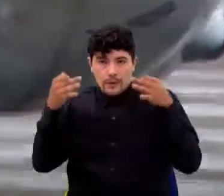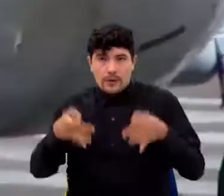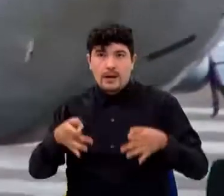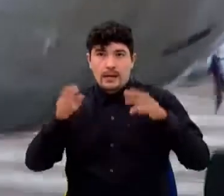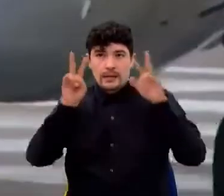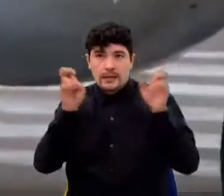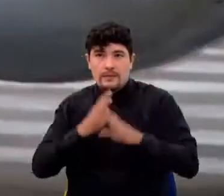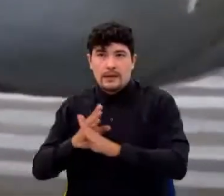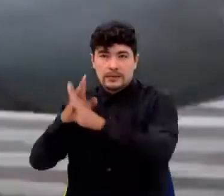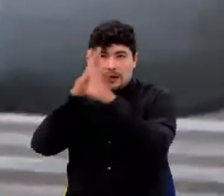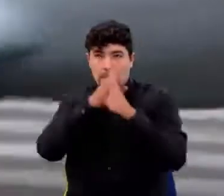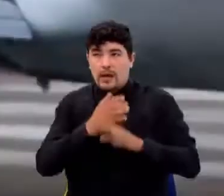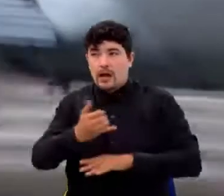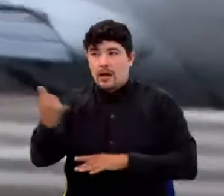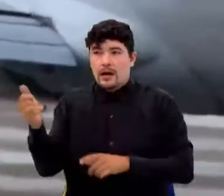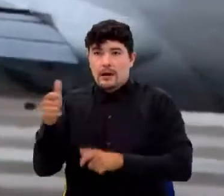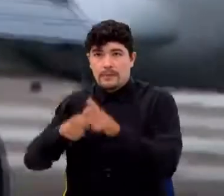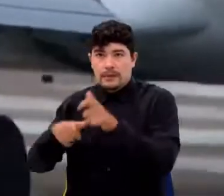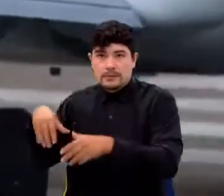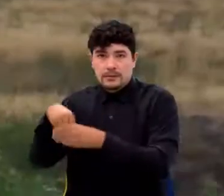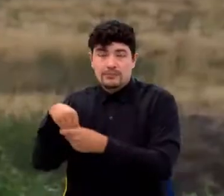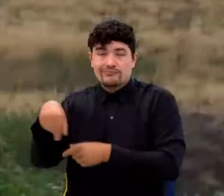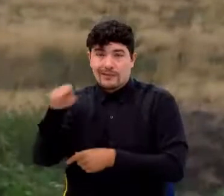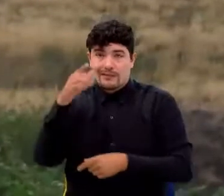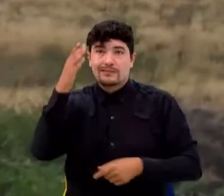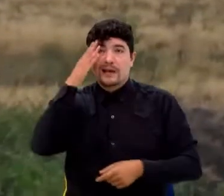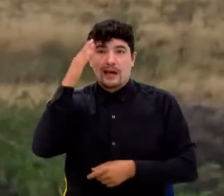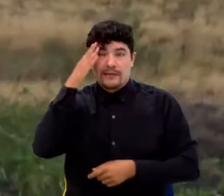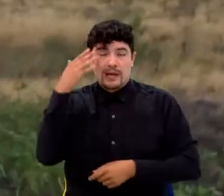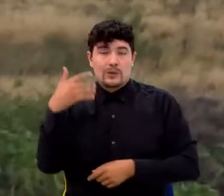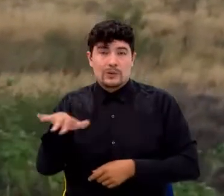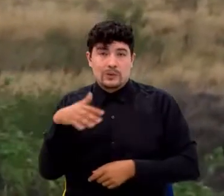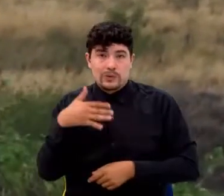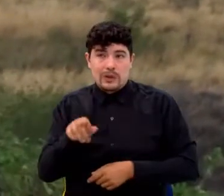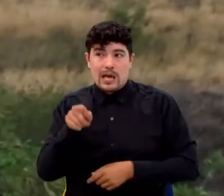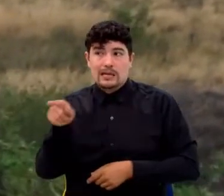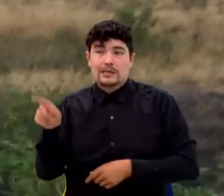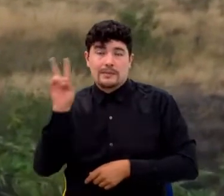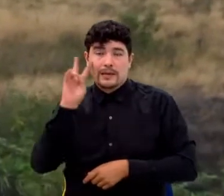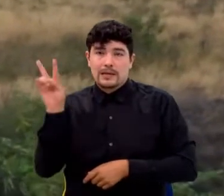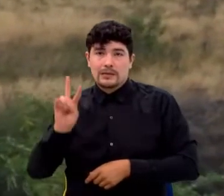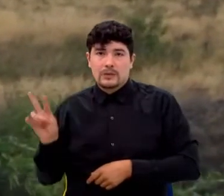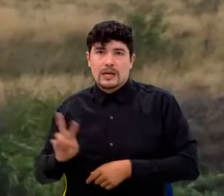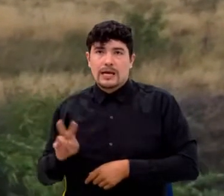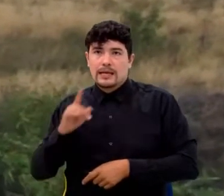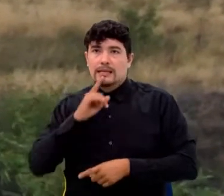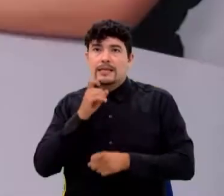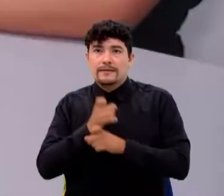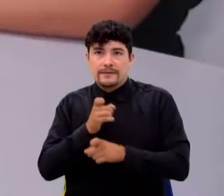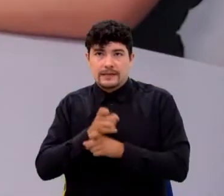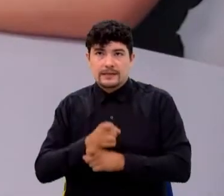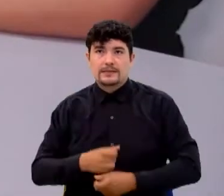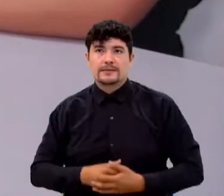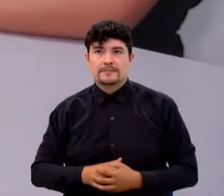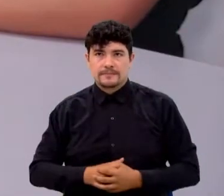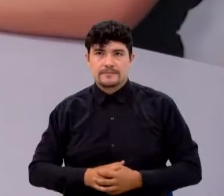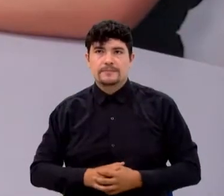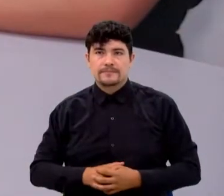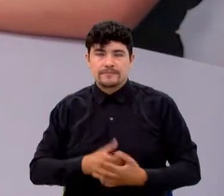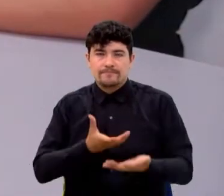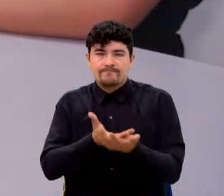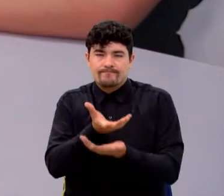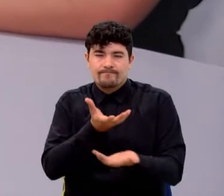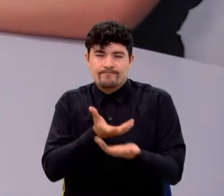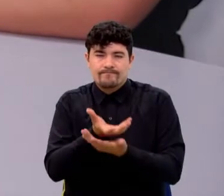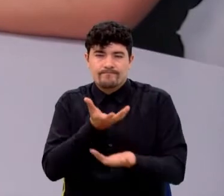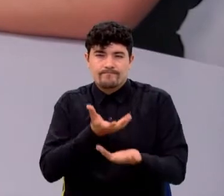a los pasajeros, ya que pues no es un secreto para nadie que siempre es un poquito fuerte con el tema de la Guardia Nacional allá. Una de las recomendaciones que